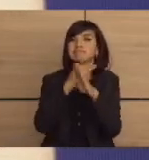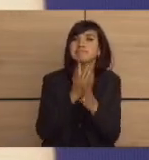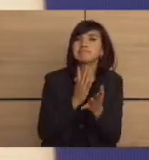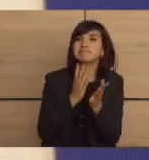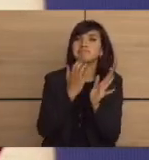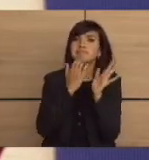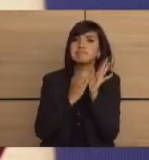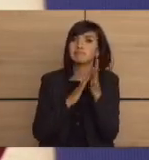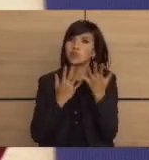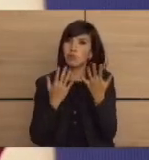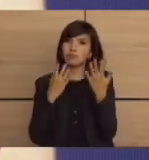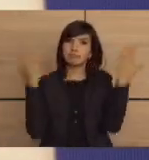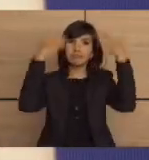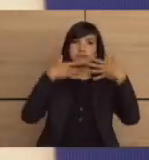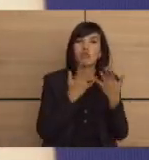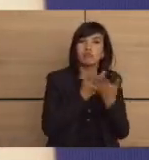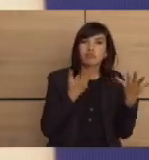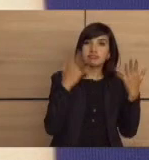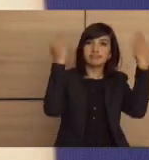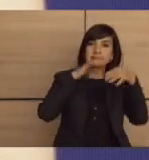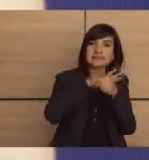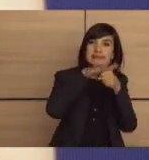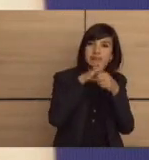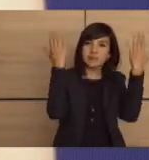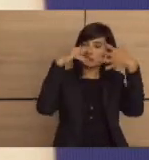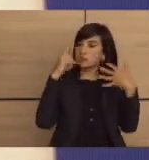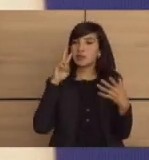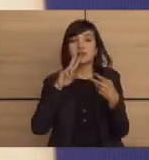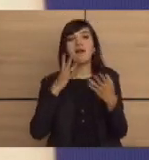entender todo lo que está oculto, nos ayuda, por ejemplo,